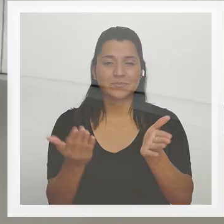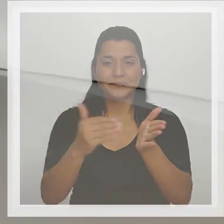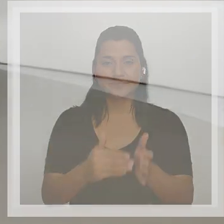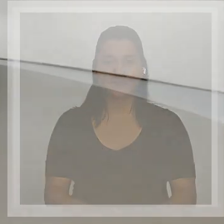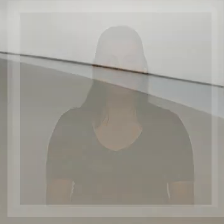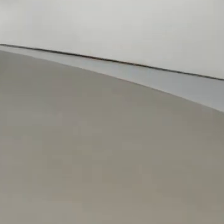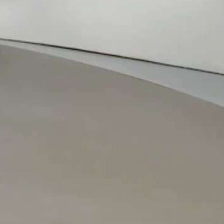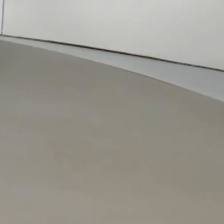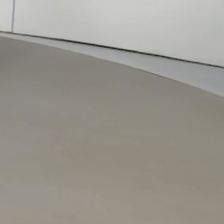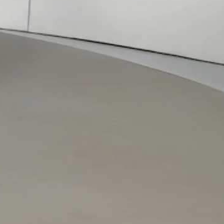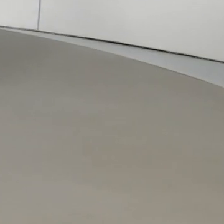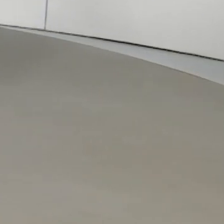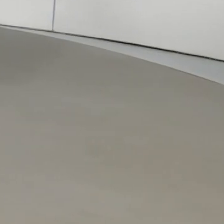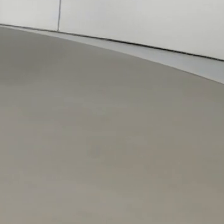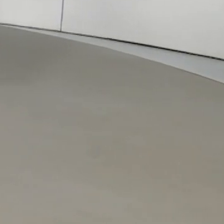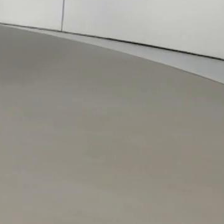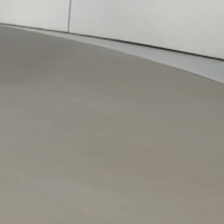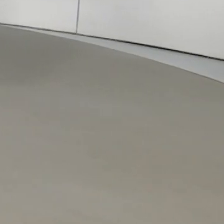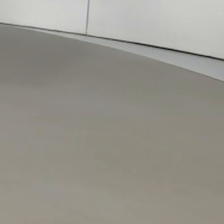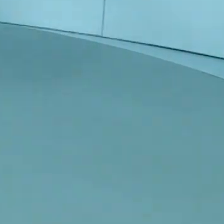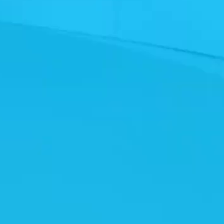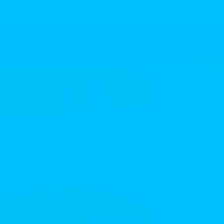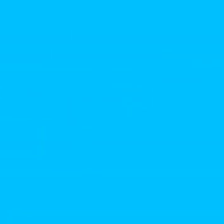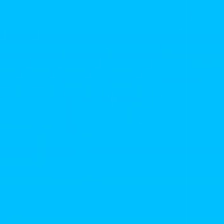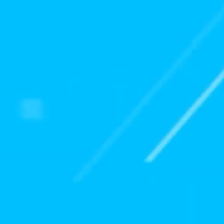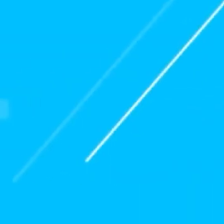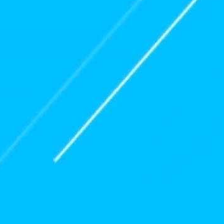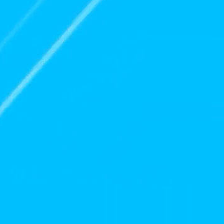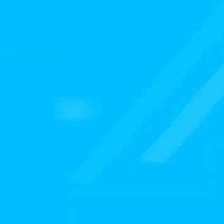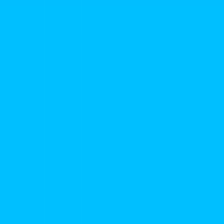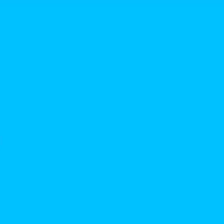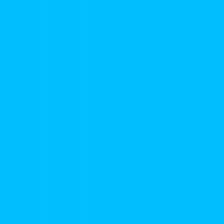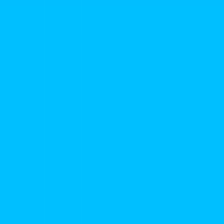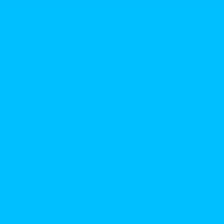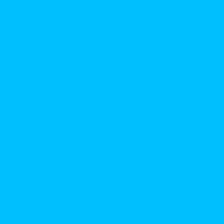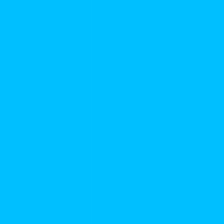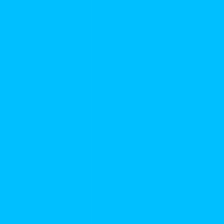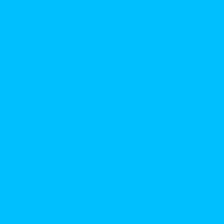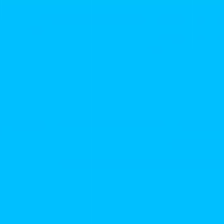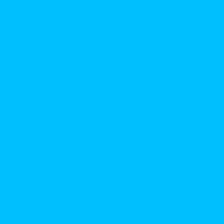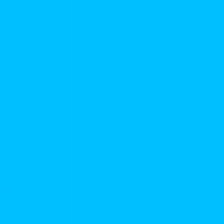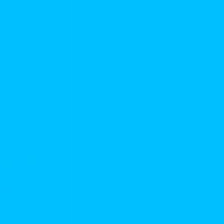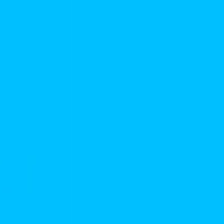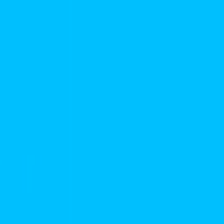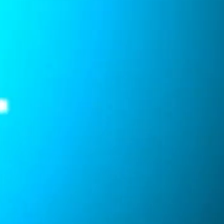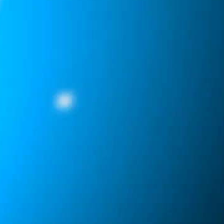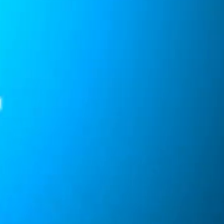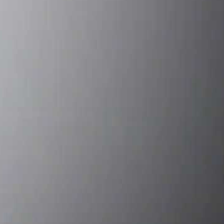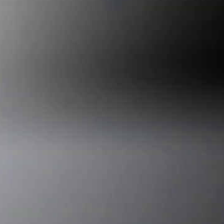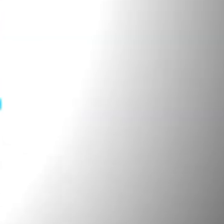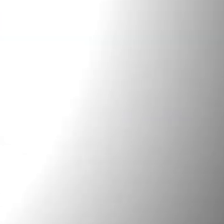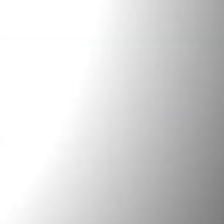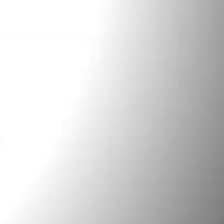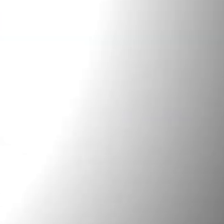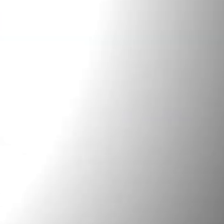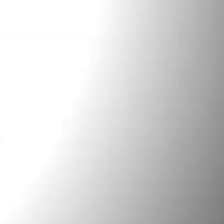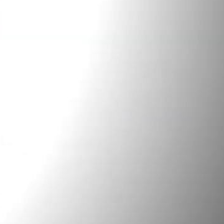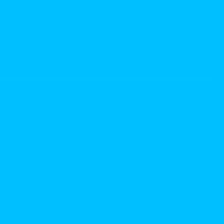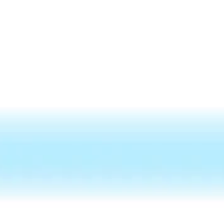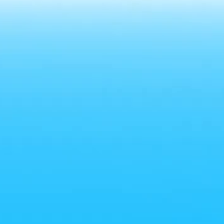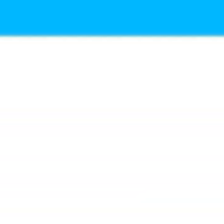posible, precisamente por ustedes, por medios de prensa, y remitir entonces ese comunicado. Gracias, don Esteban. Vamos a hacer una nueva pausa comercial